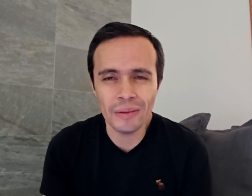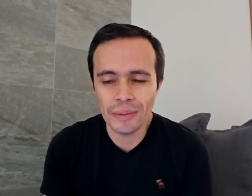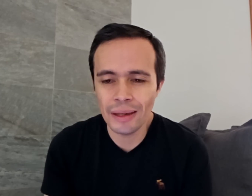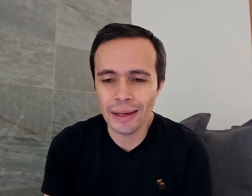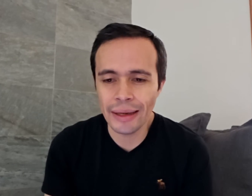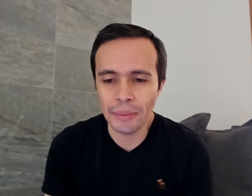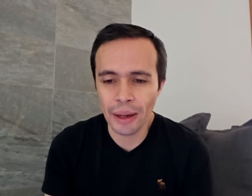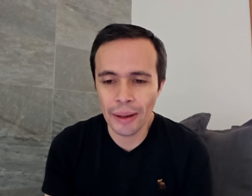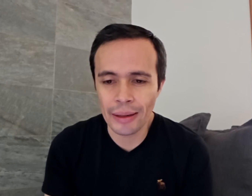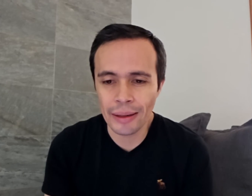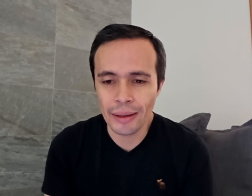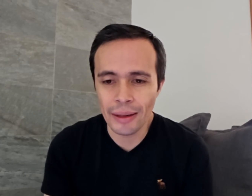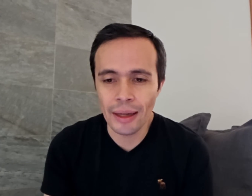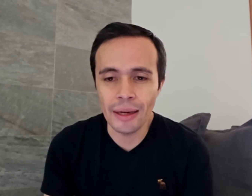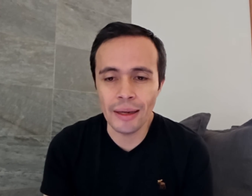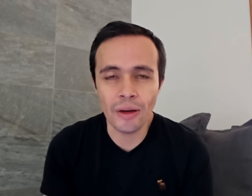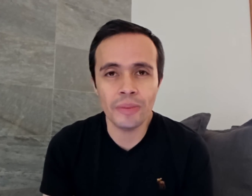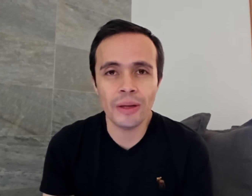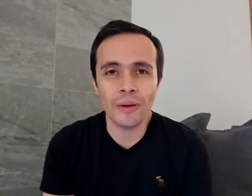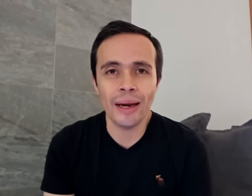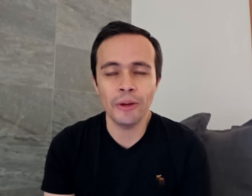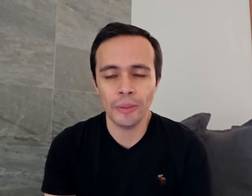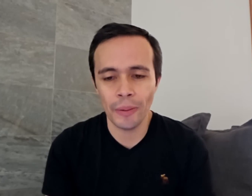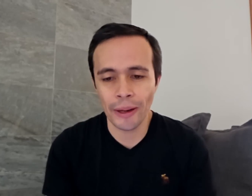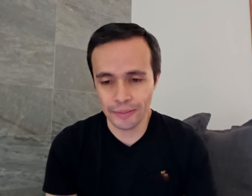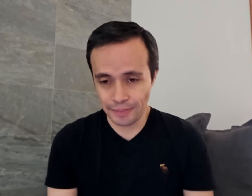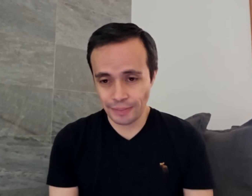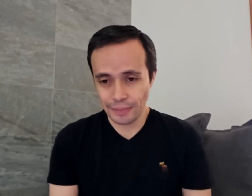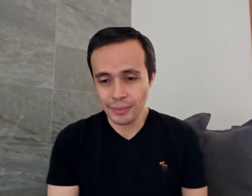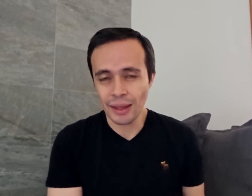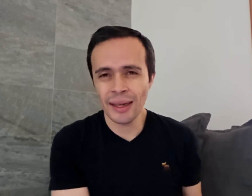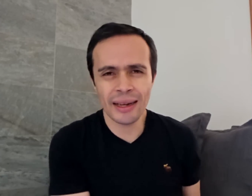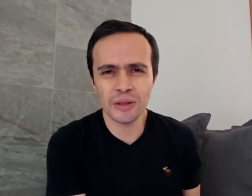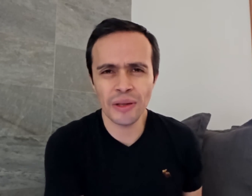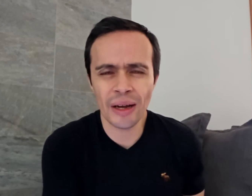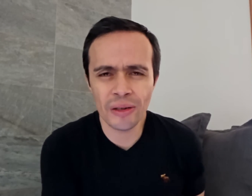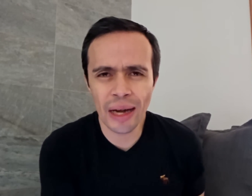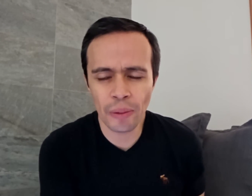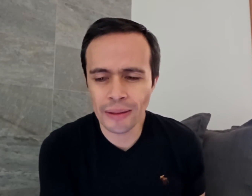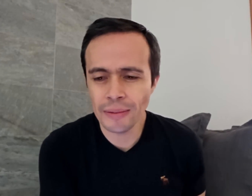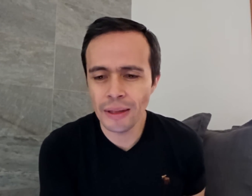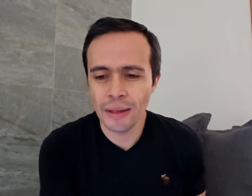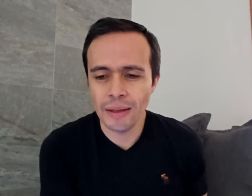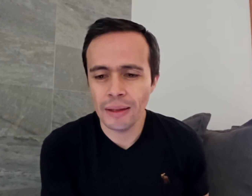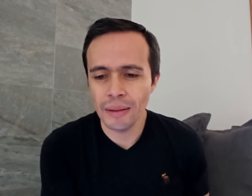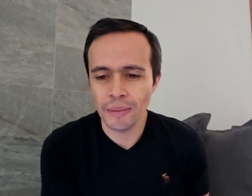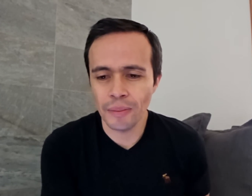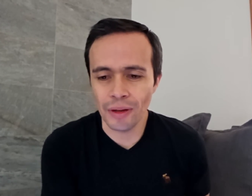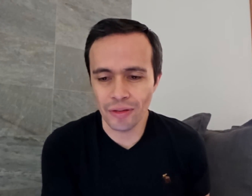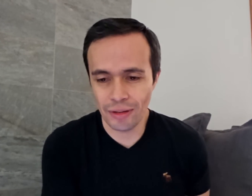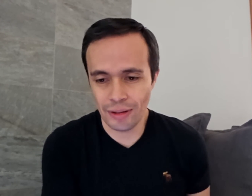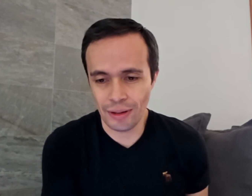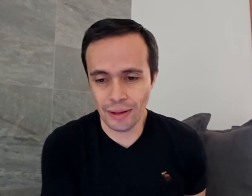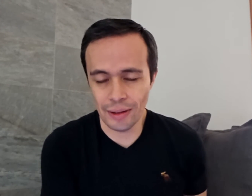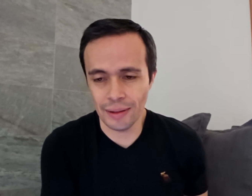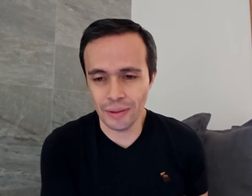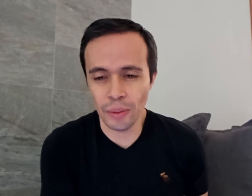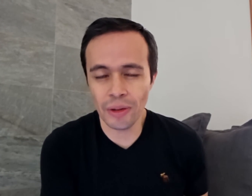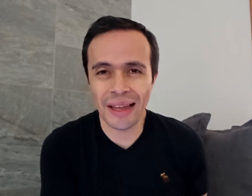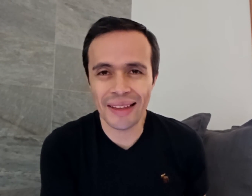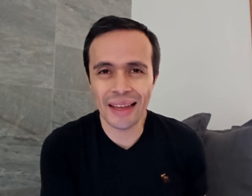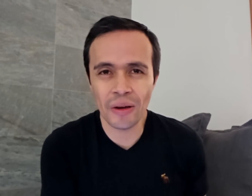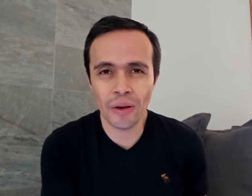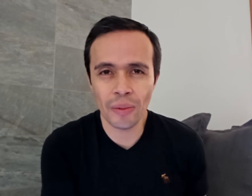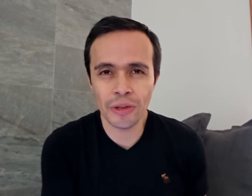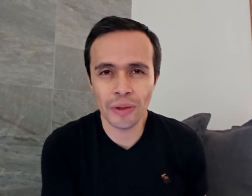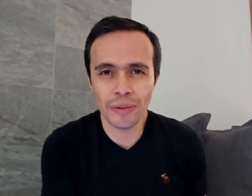pareja, ¿no? Le llamaban el helicóptero del amor. Pero bueno, en el caso de la Conagua, pues